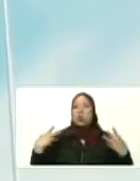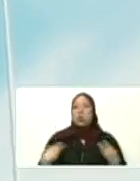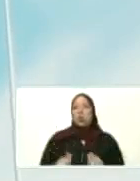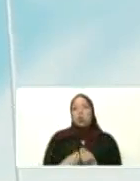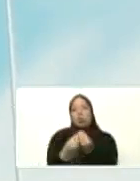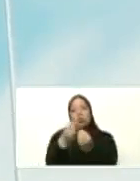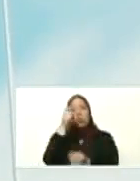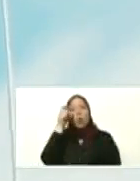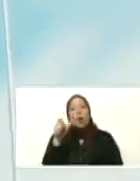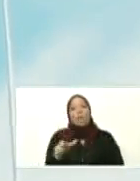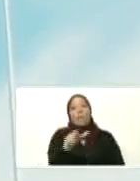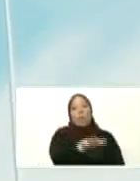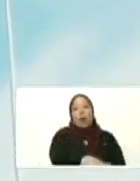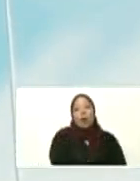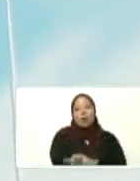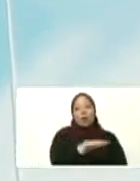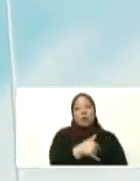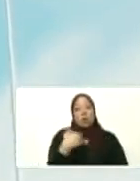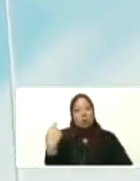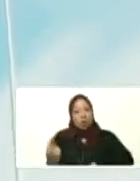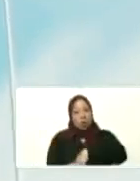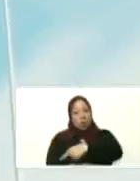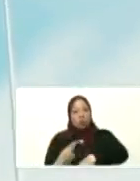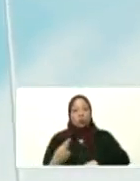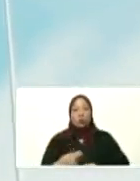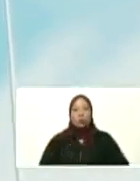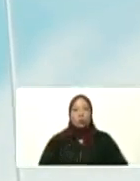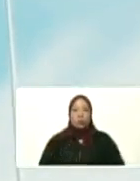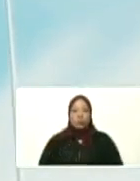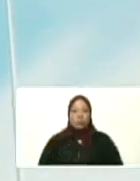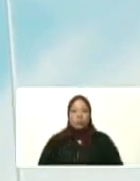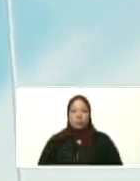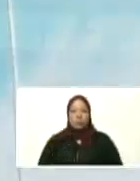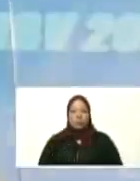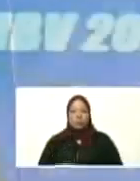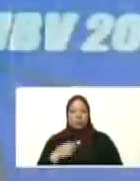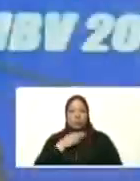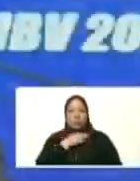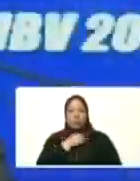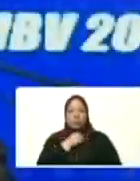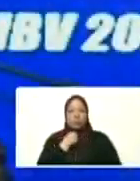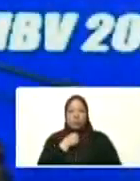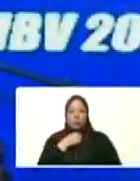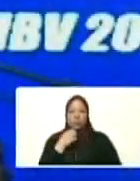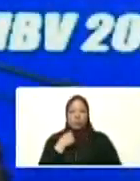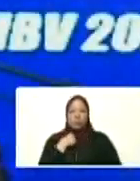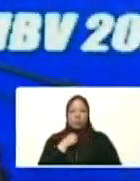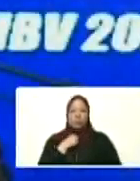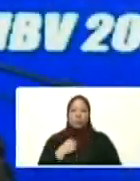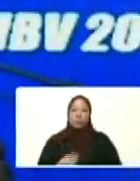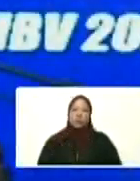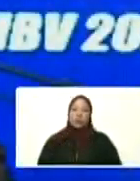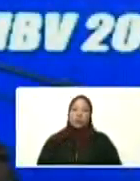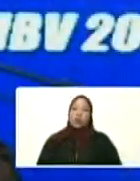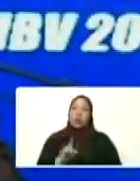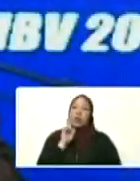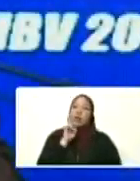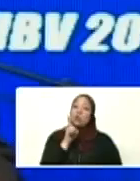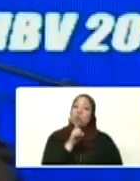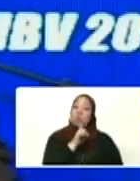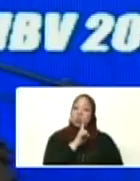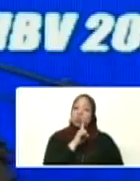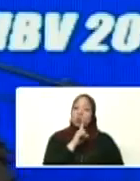pueblo coronarán la revolución. Mi comandante en jefe, en nombre de